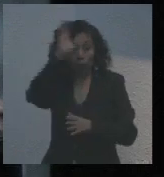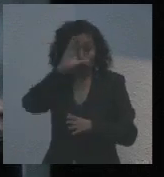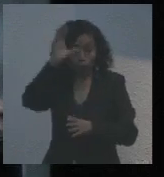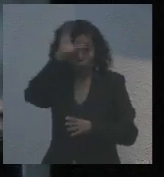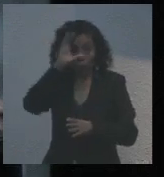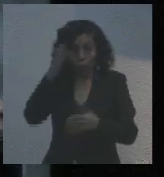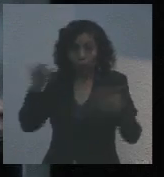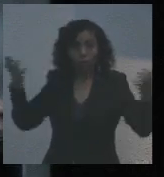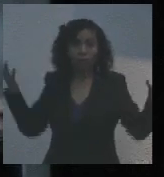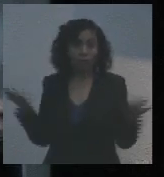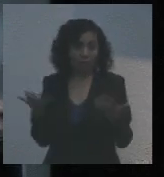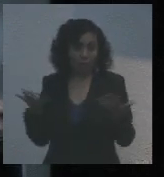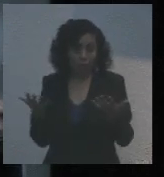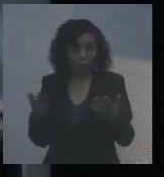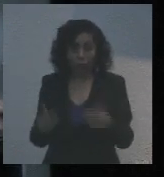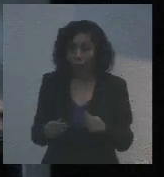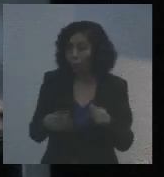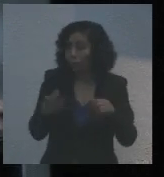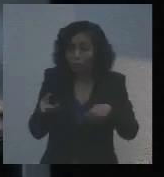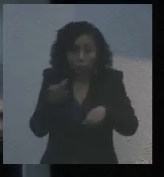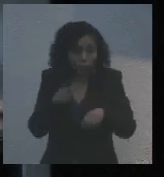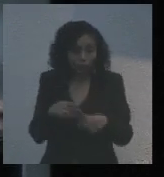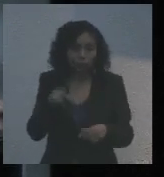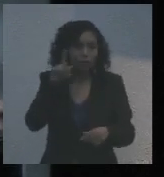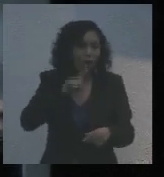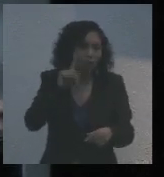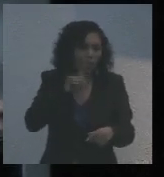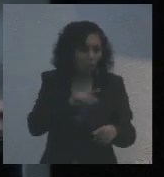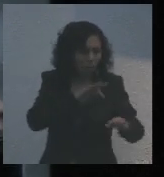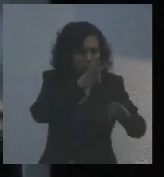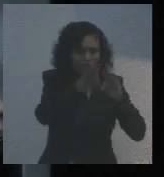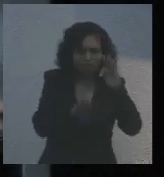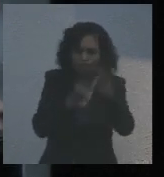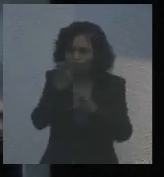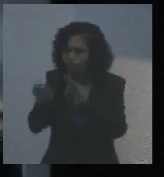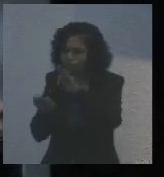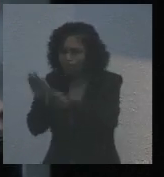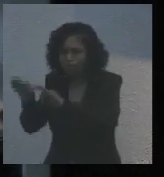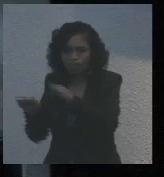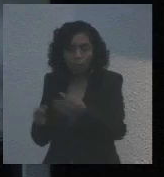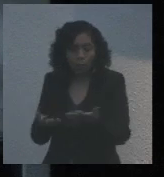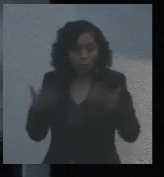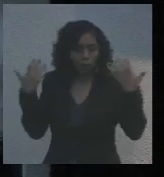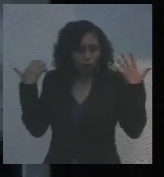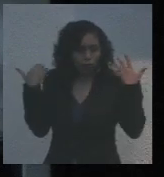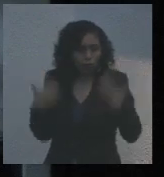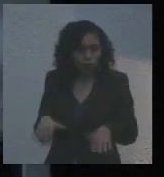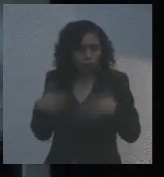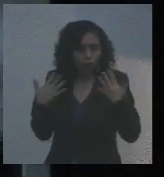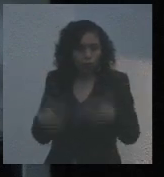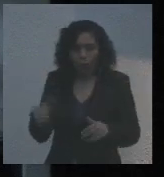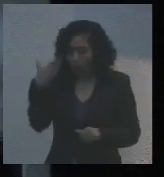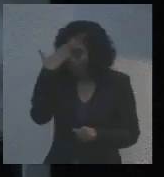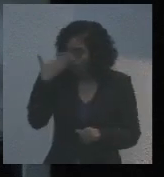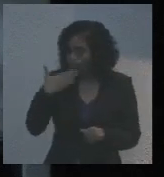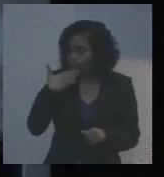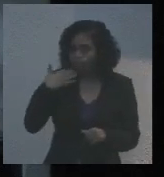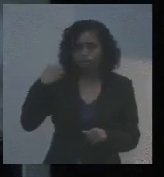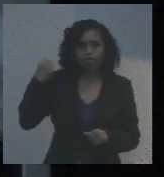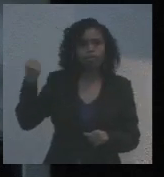realizado hacia cada una de las mujeres a quienes Ustedes han tocado con su enorme talento